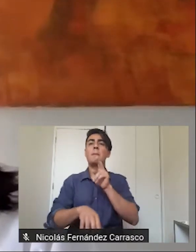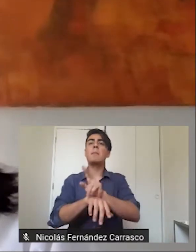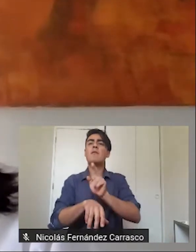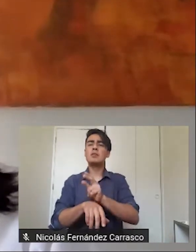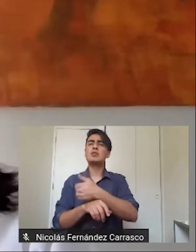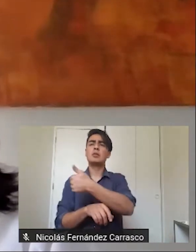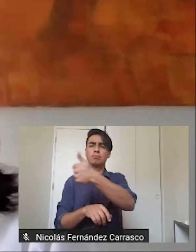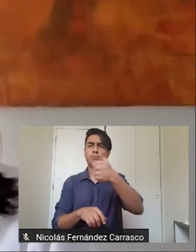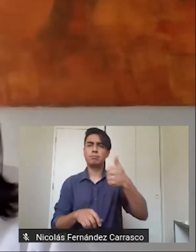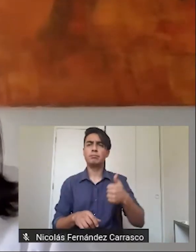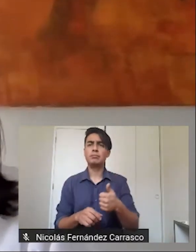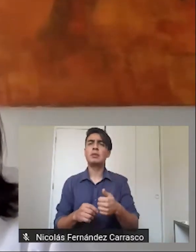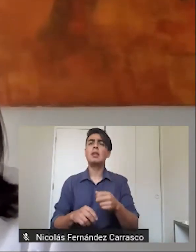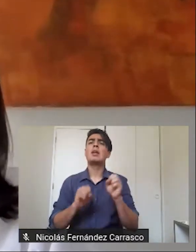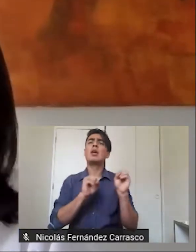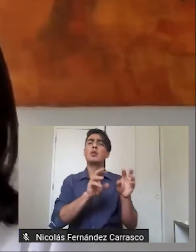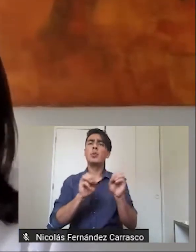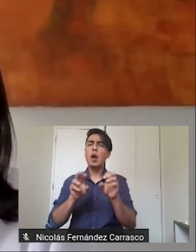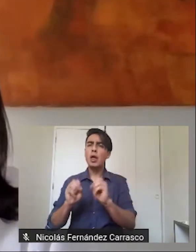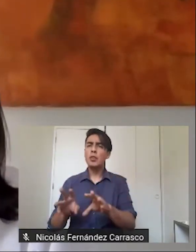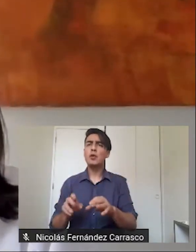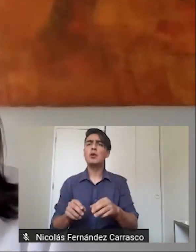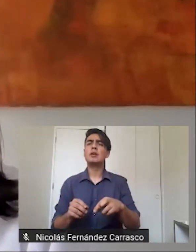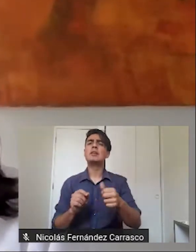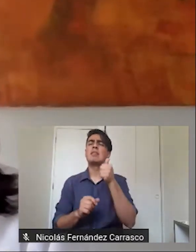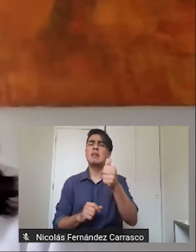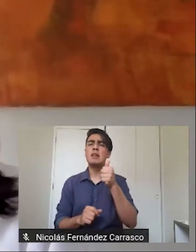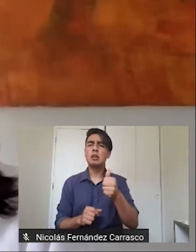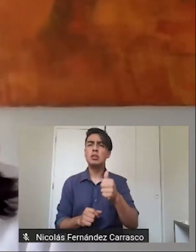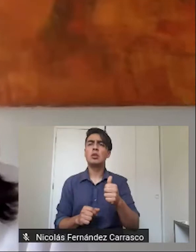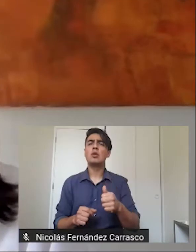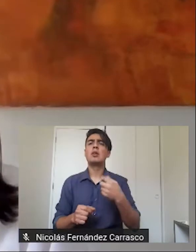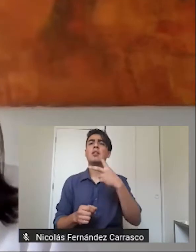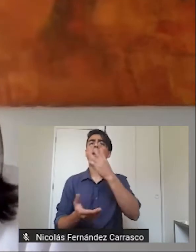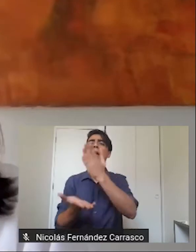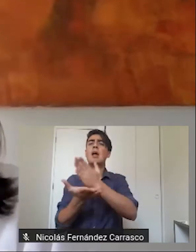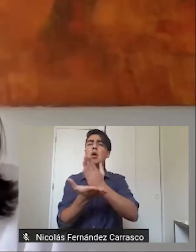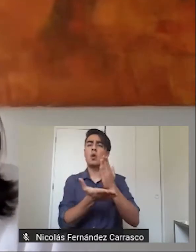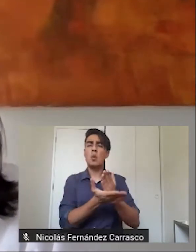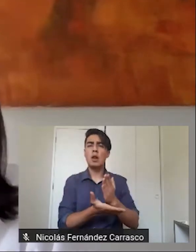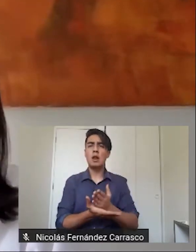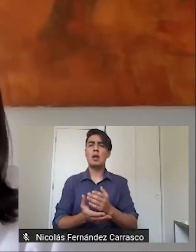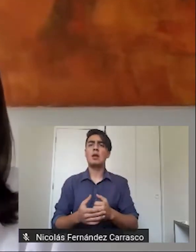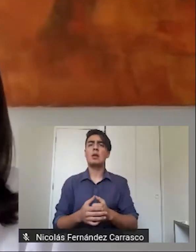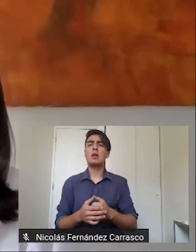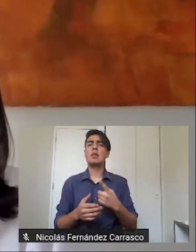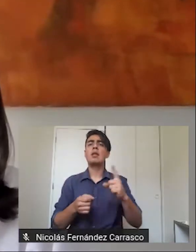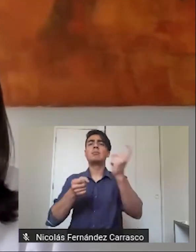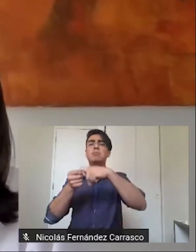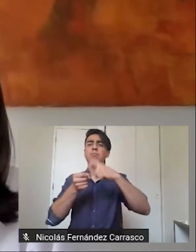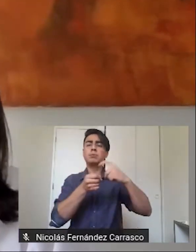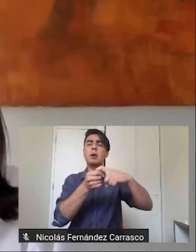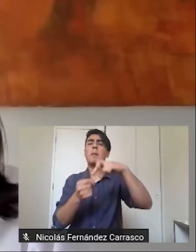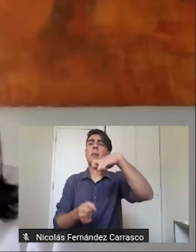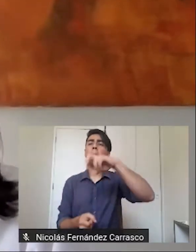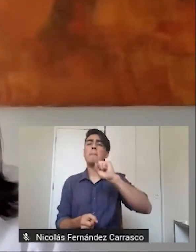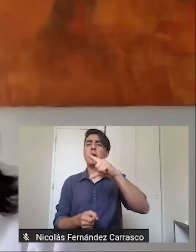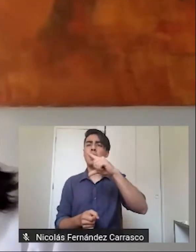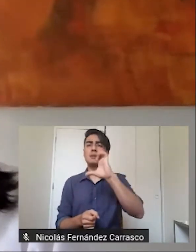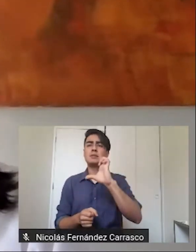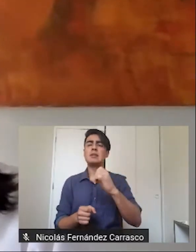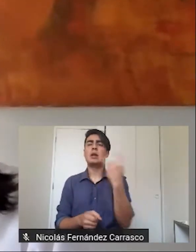de fundaciones de los Ministerios de Educación y Justicia, estudiantes universitarios, investigadores independientes, sean todos y todas